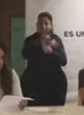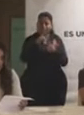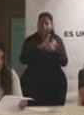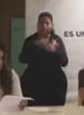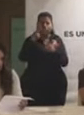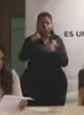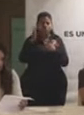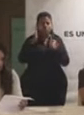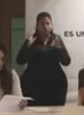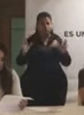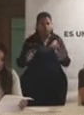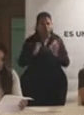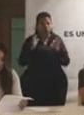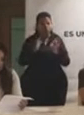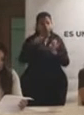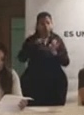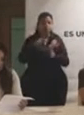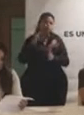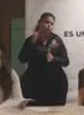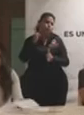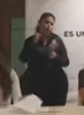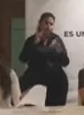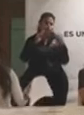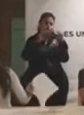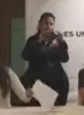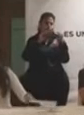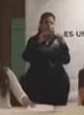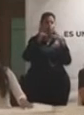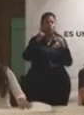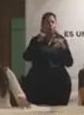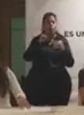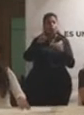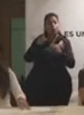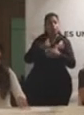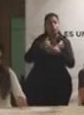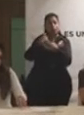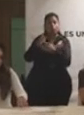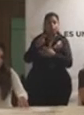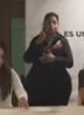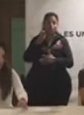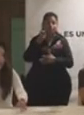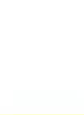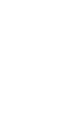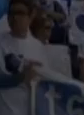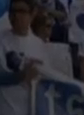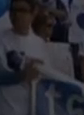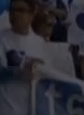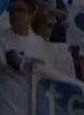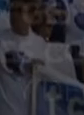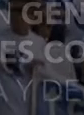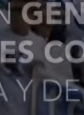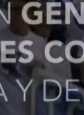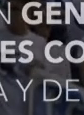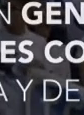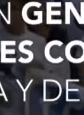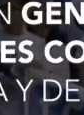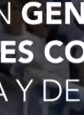impulsar políticas públicas en favor de las personas con esta condición y de sus familias.